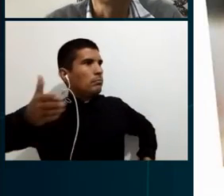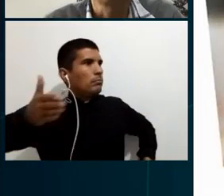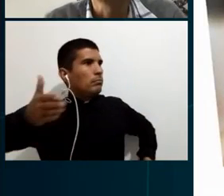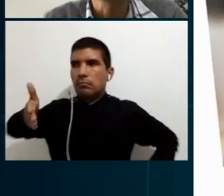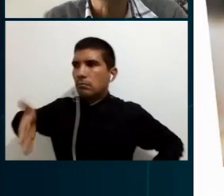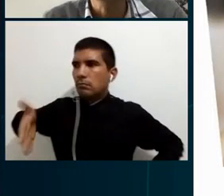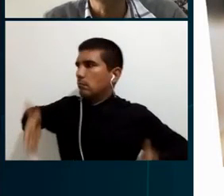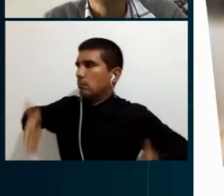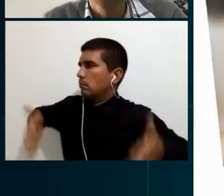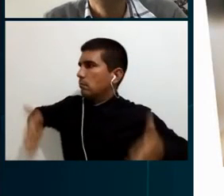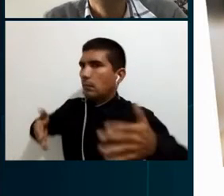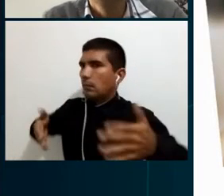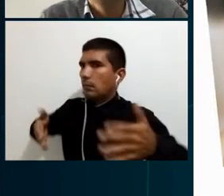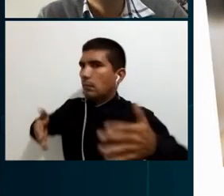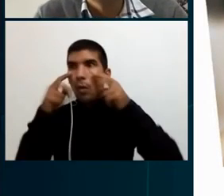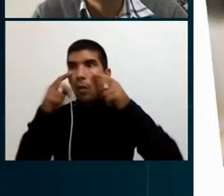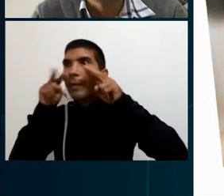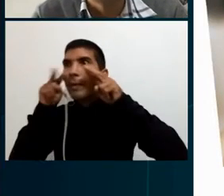mapeado.